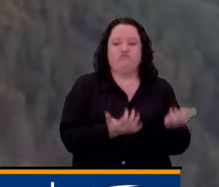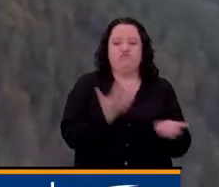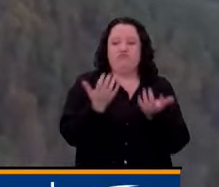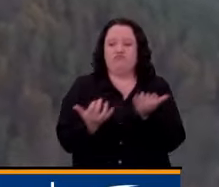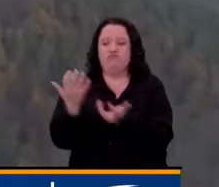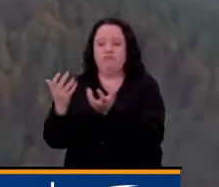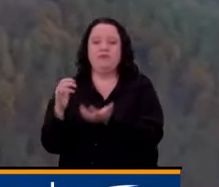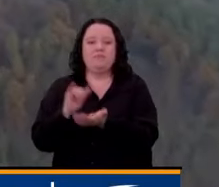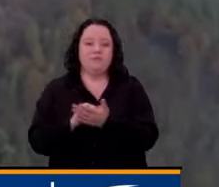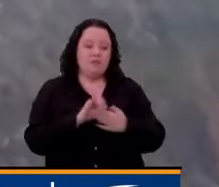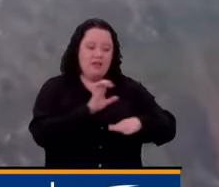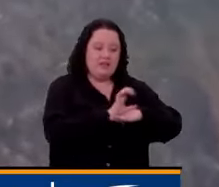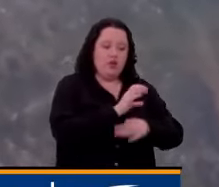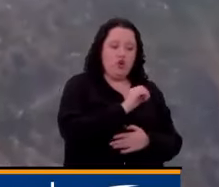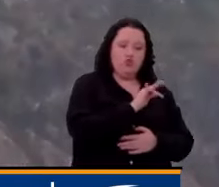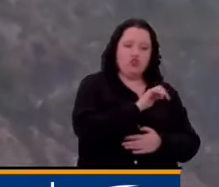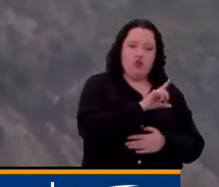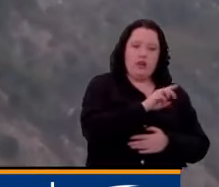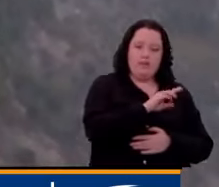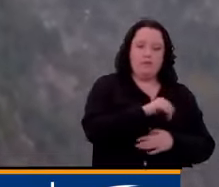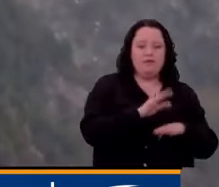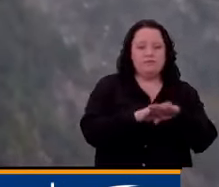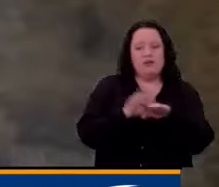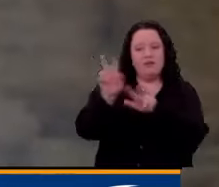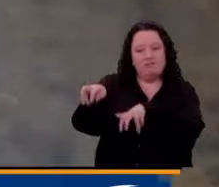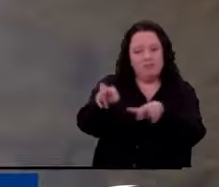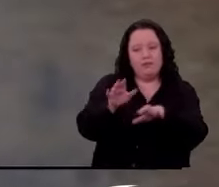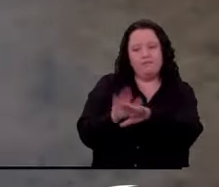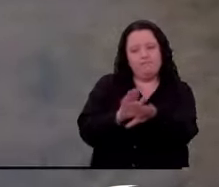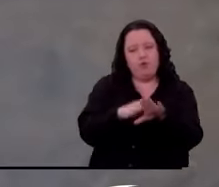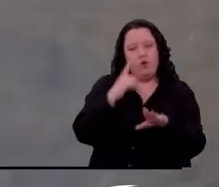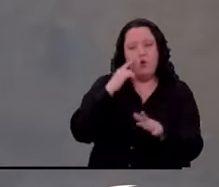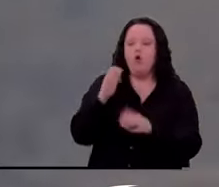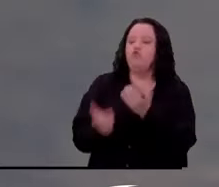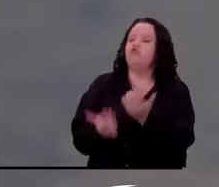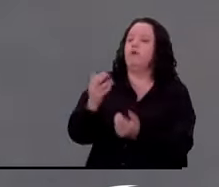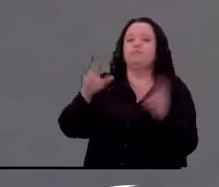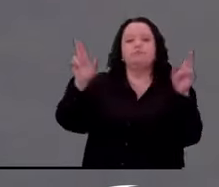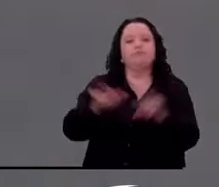Cortolima continúan recordándole a los agricultores que las quemas están prohibidas.